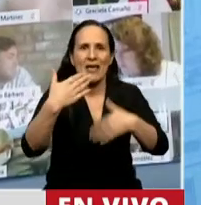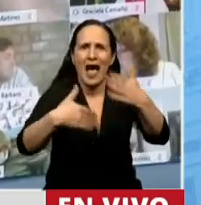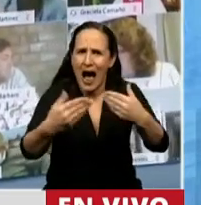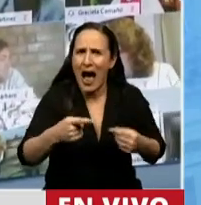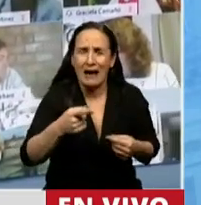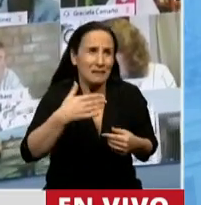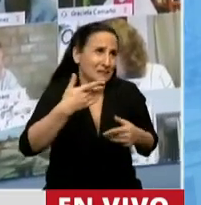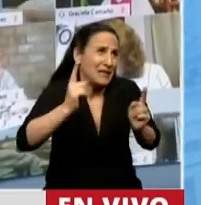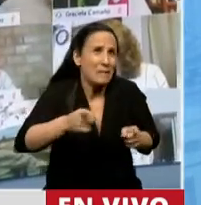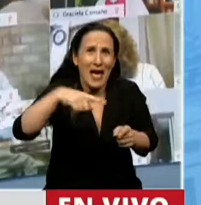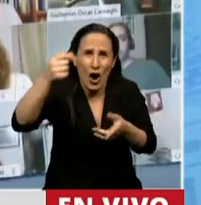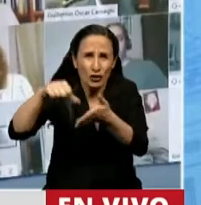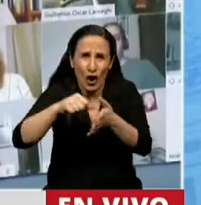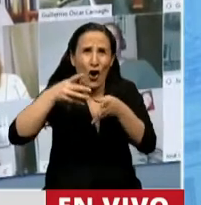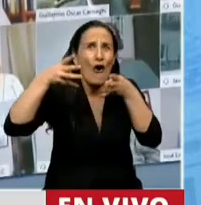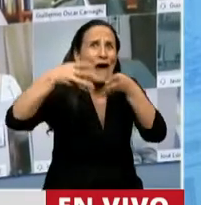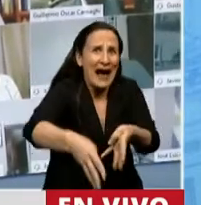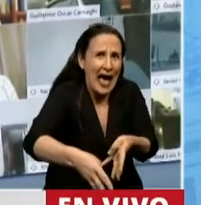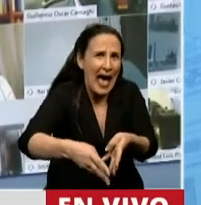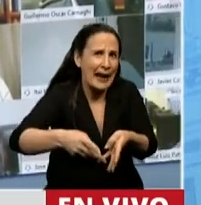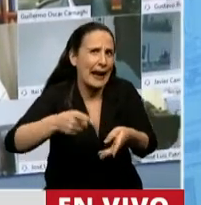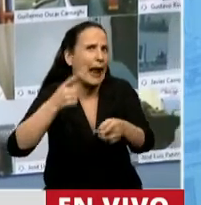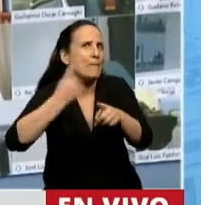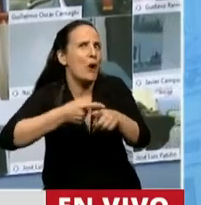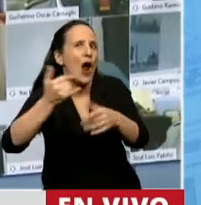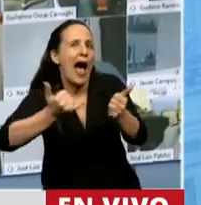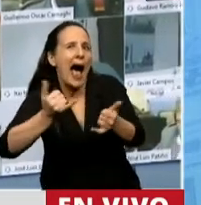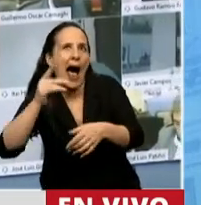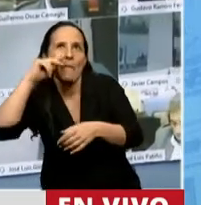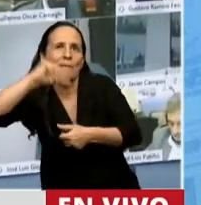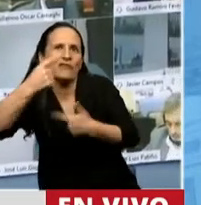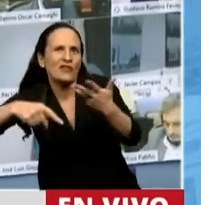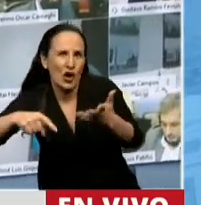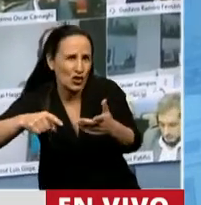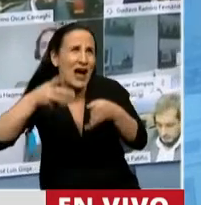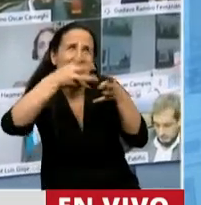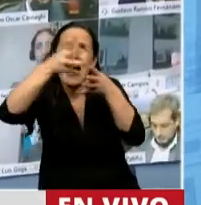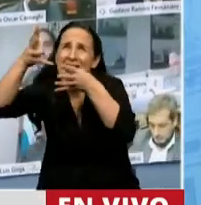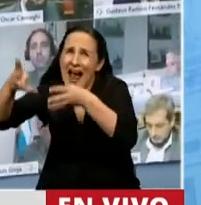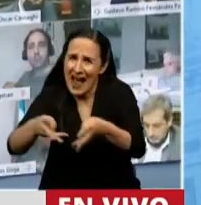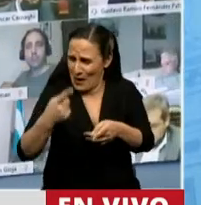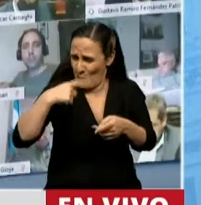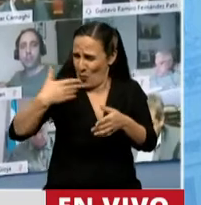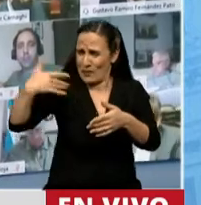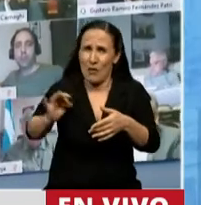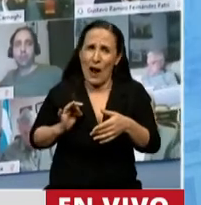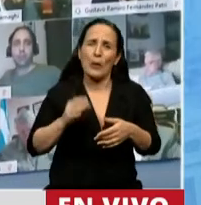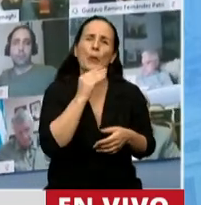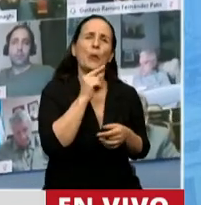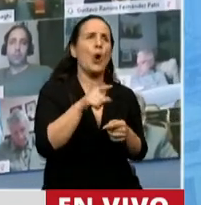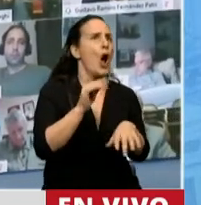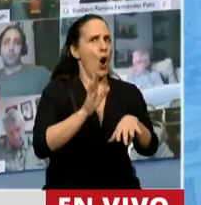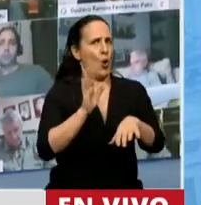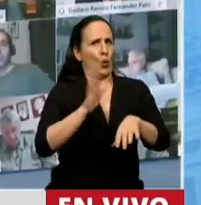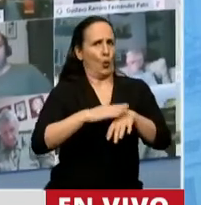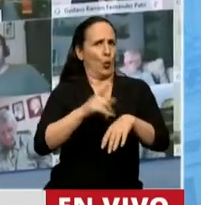adelante guerras para quedarse con los recursos naturales de unos u otros países. Hubo muchísimas guerras en los últimos años disfrazadas de guerras por la